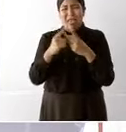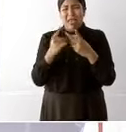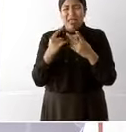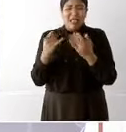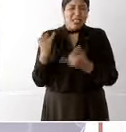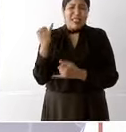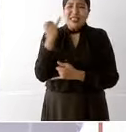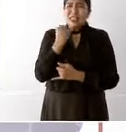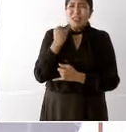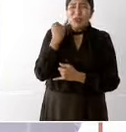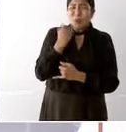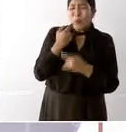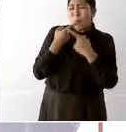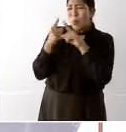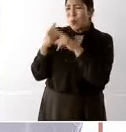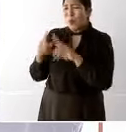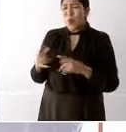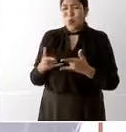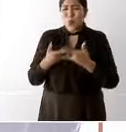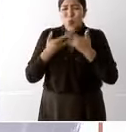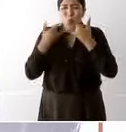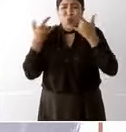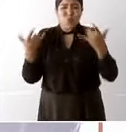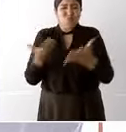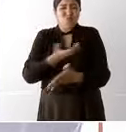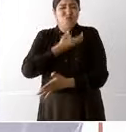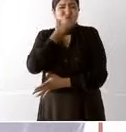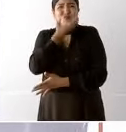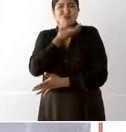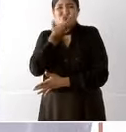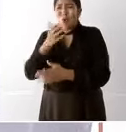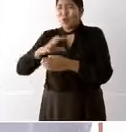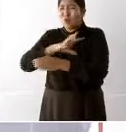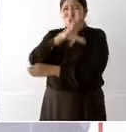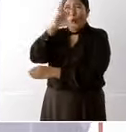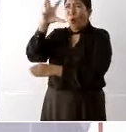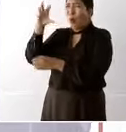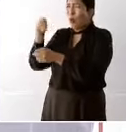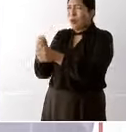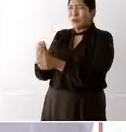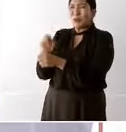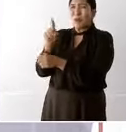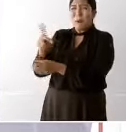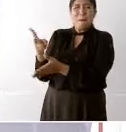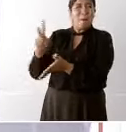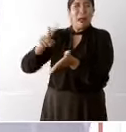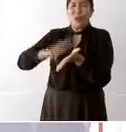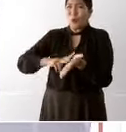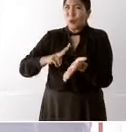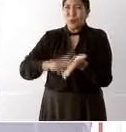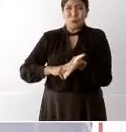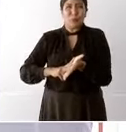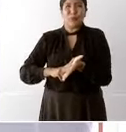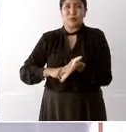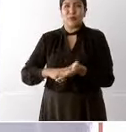y tradiciones, una verdadera identidad ismeña. En su gobierno, señor presidente, entendemos